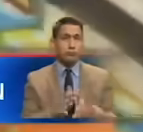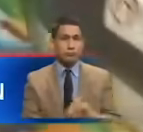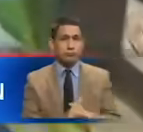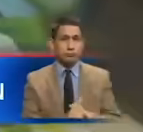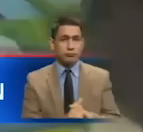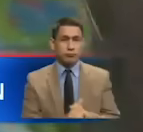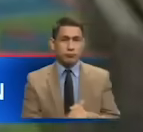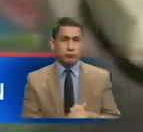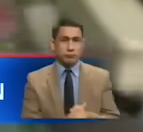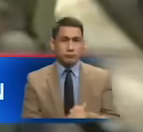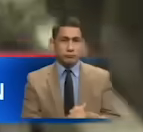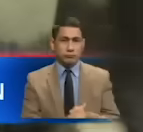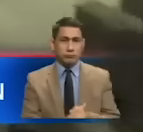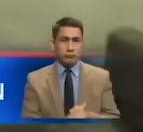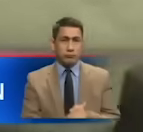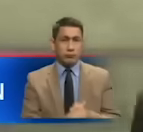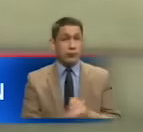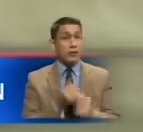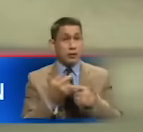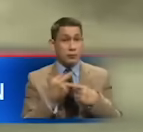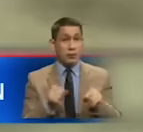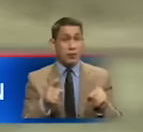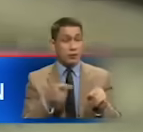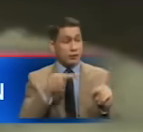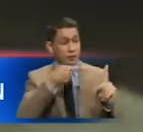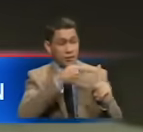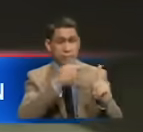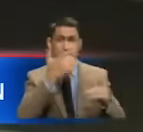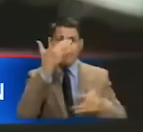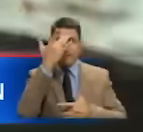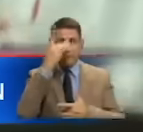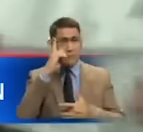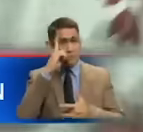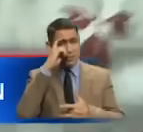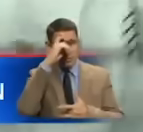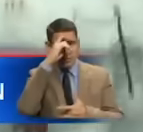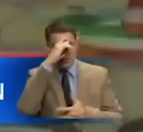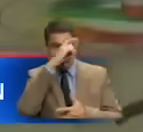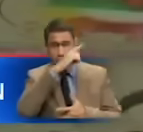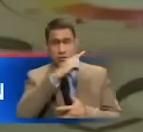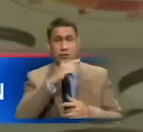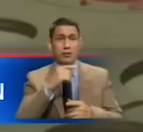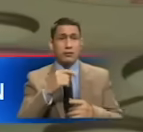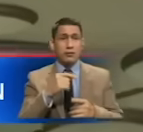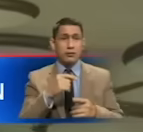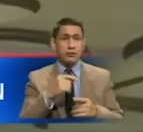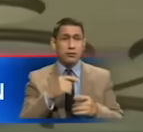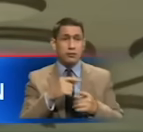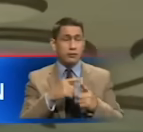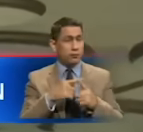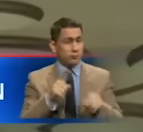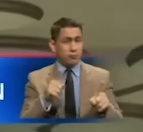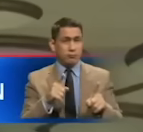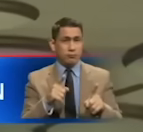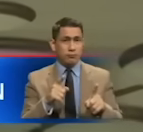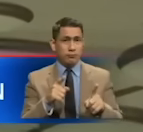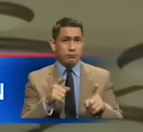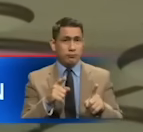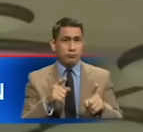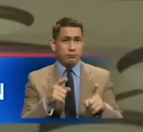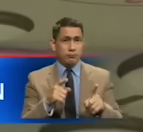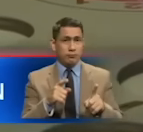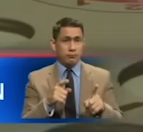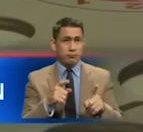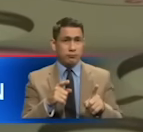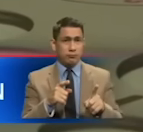llaman la atención, porque incluso le han salido granitos en la piel y todo eso. Es llegar a